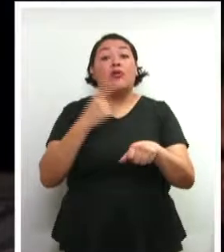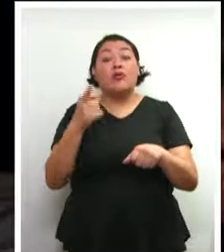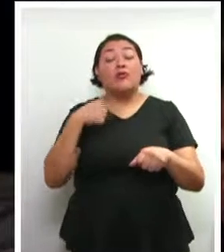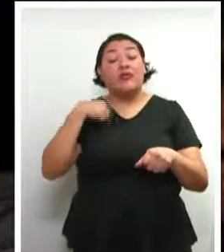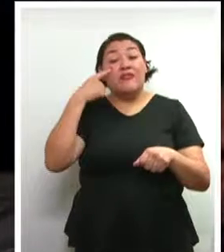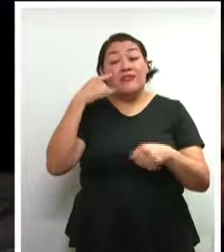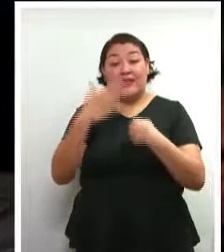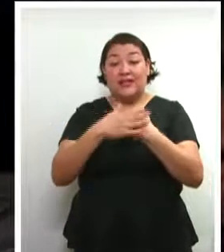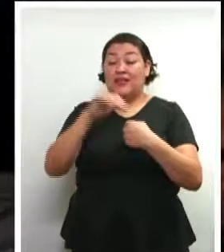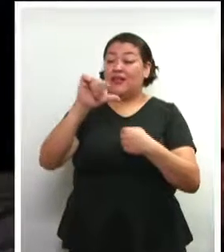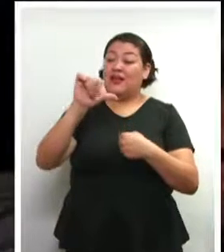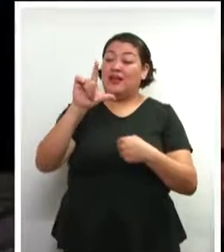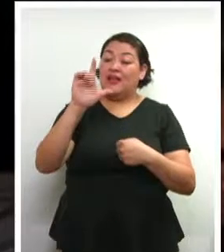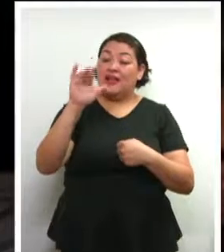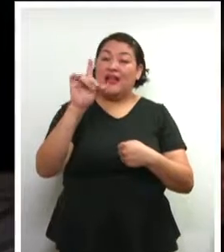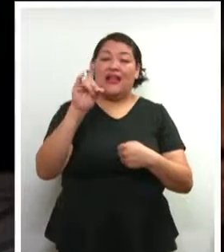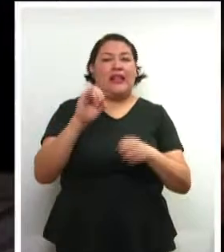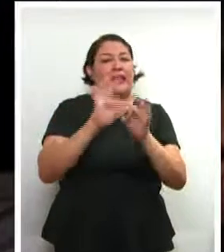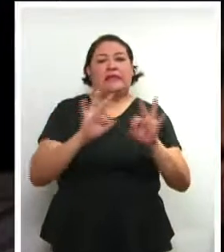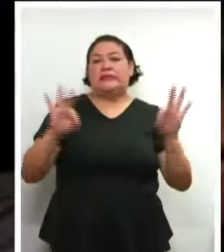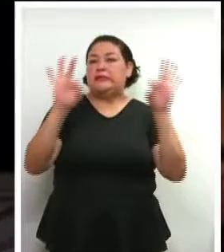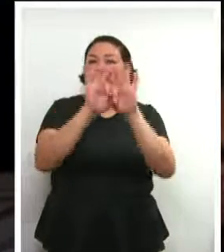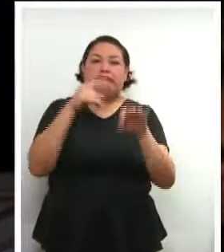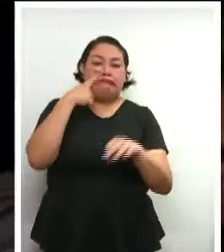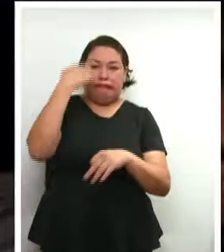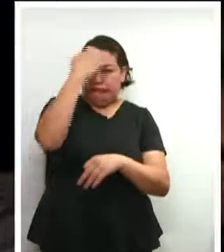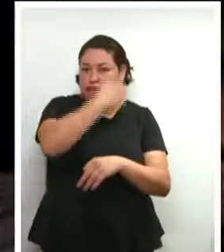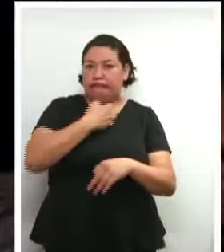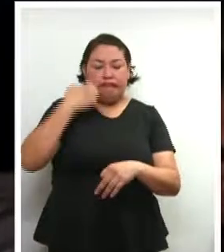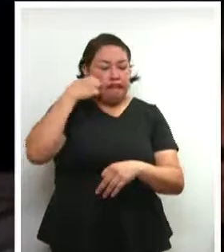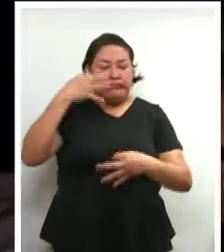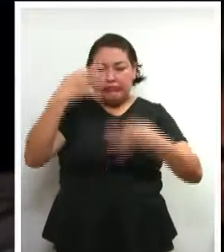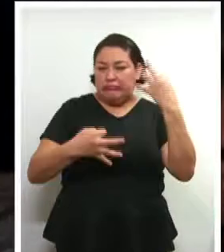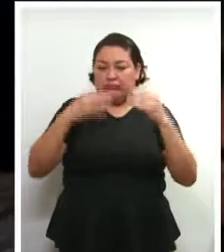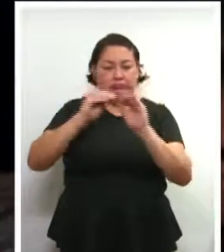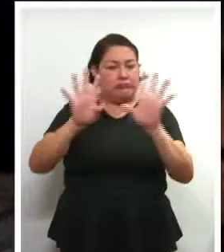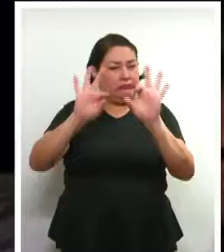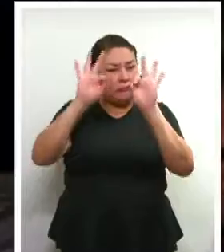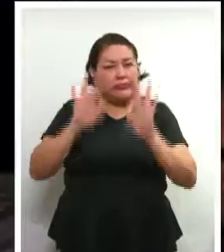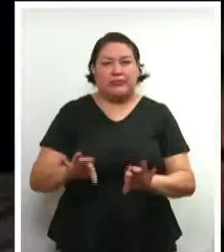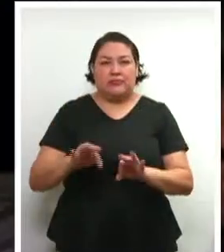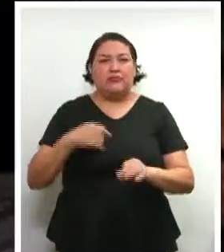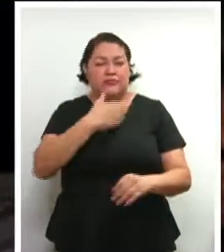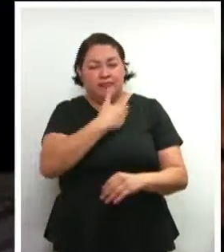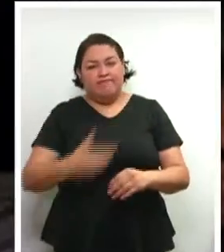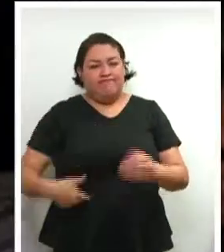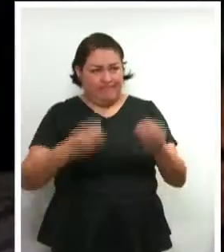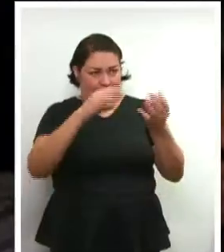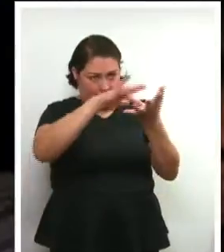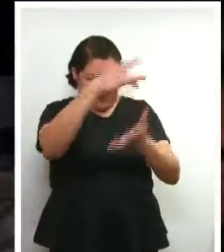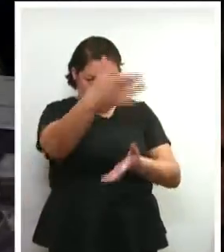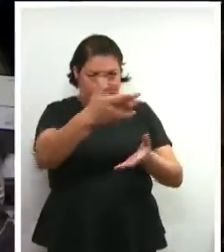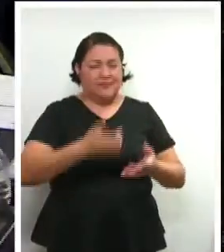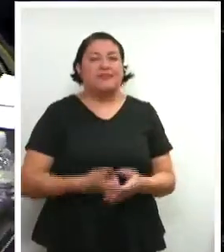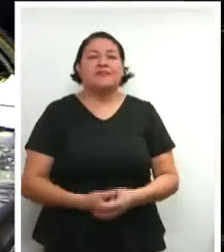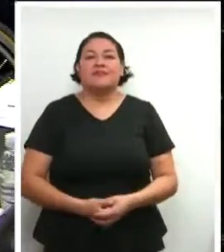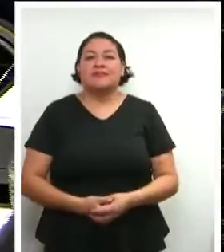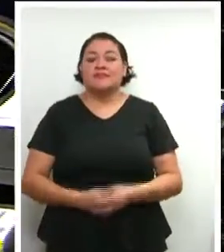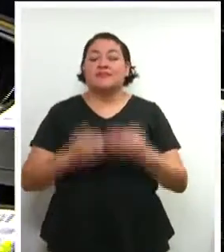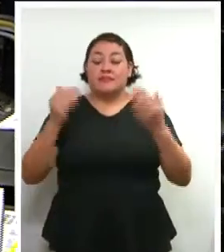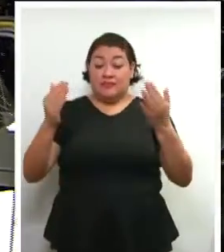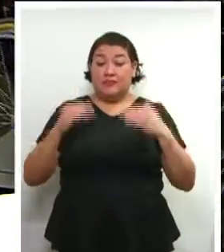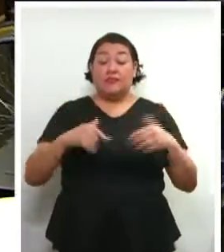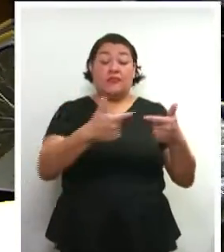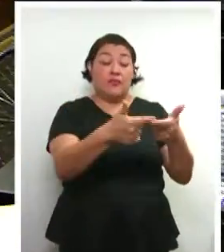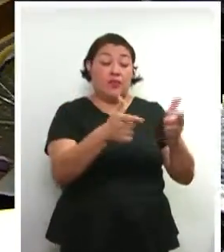las alcaldías un tema fundamental de discusión y de deliberación por parte del constituyente. Señor presidente, gracias. Se turna a la